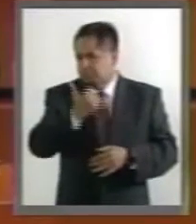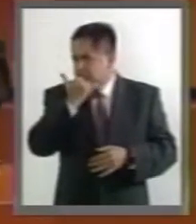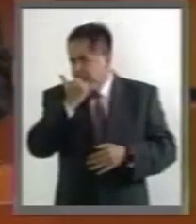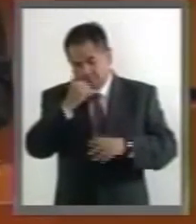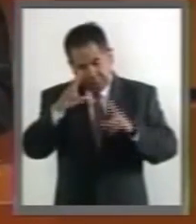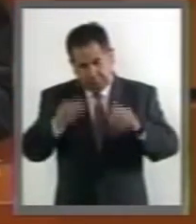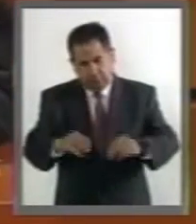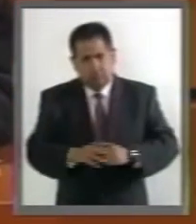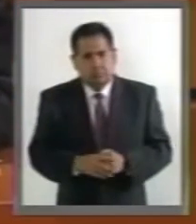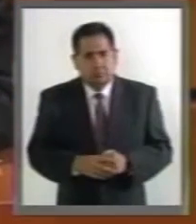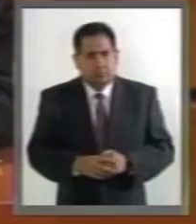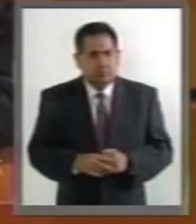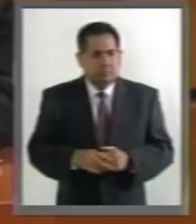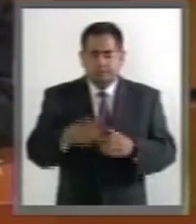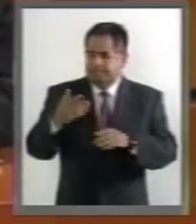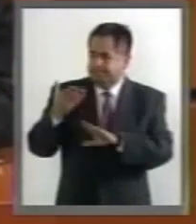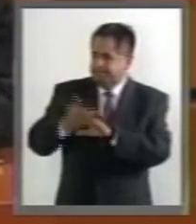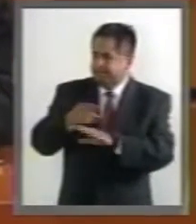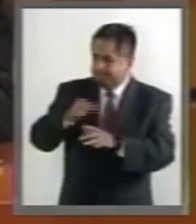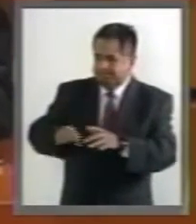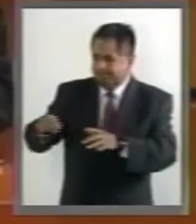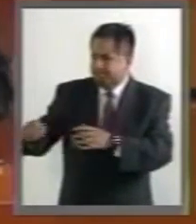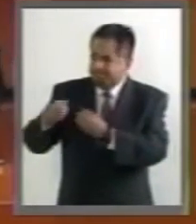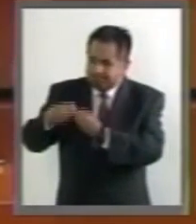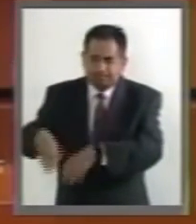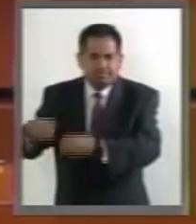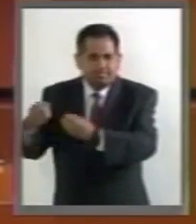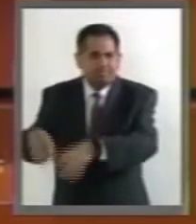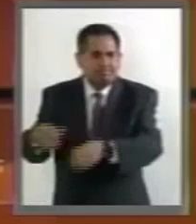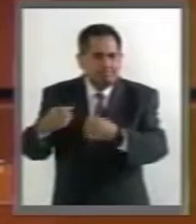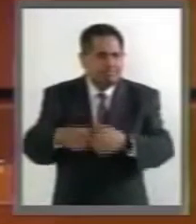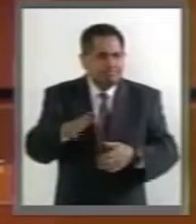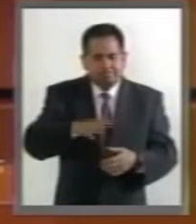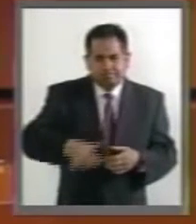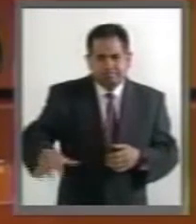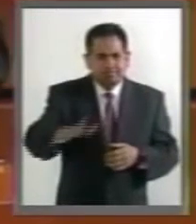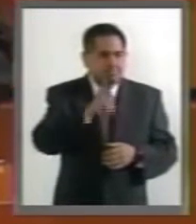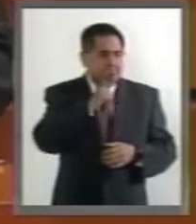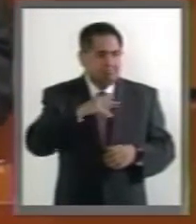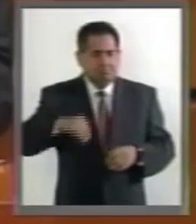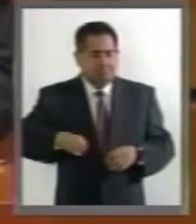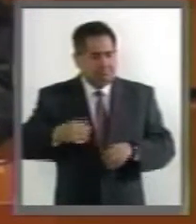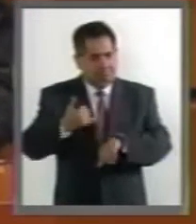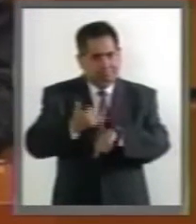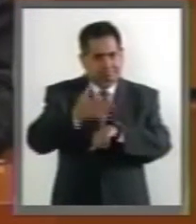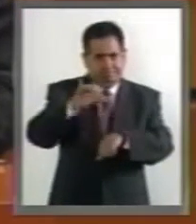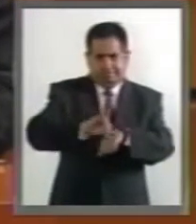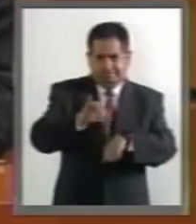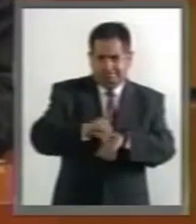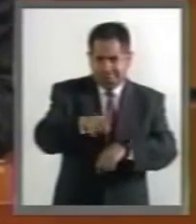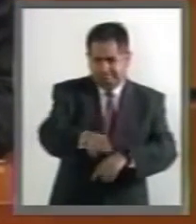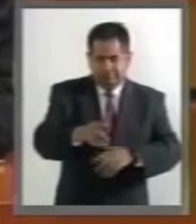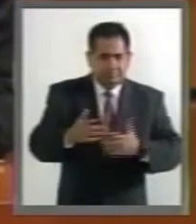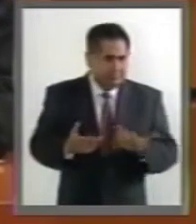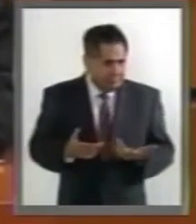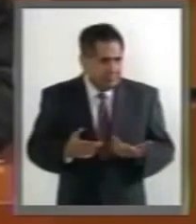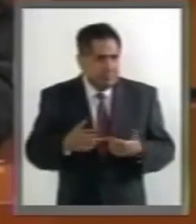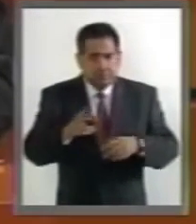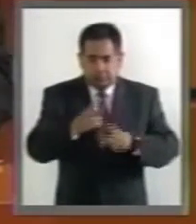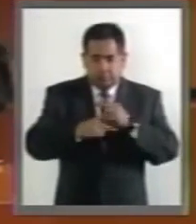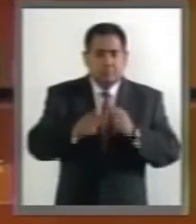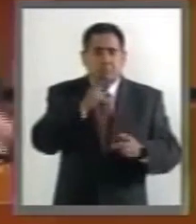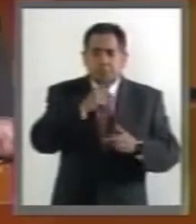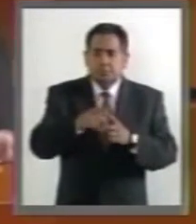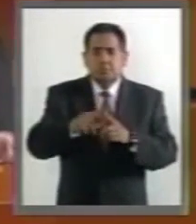parte de este tipo de afectaciones y pasivos sociales de la industria petrolera en la entidad, generados por la actividad de